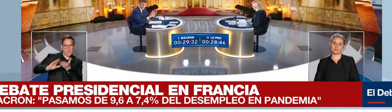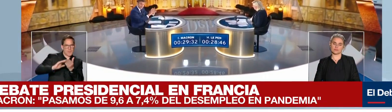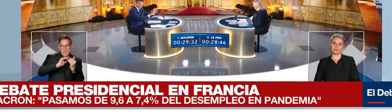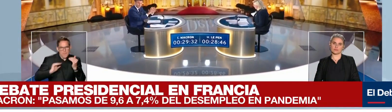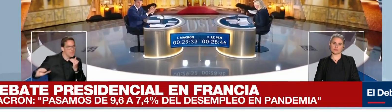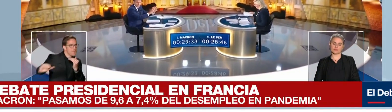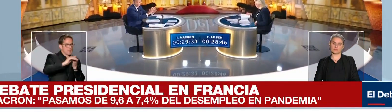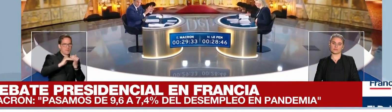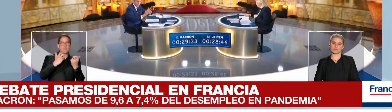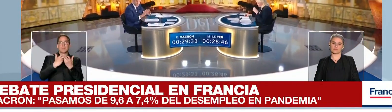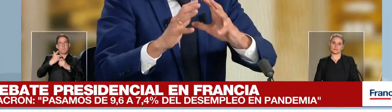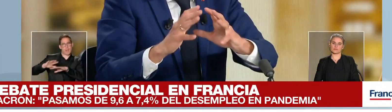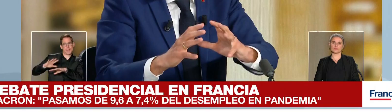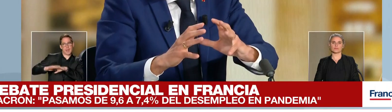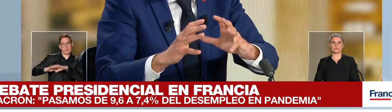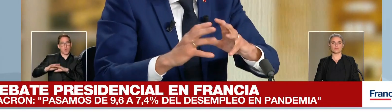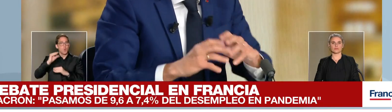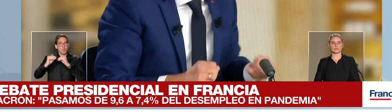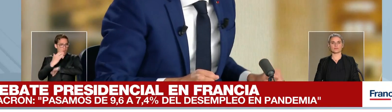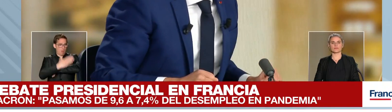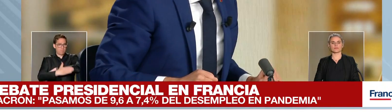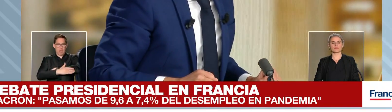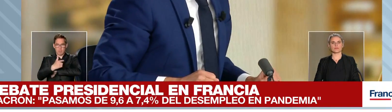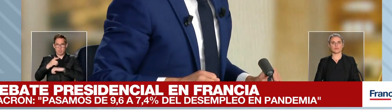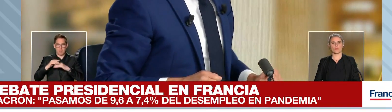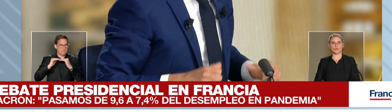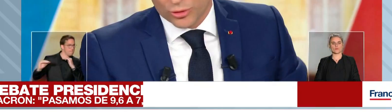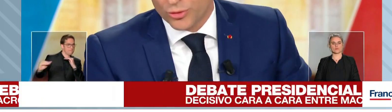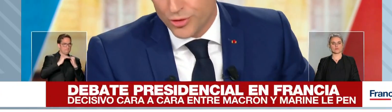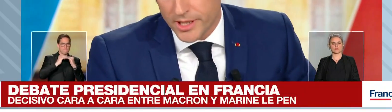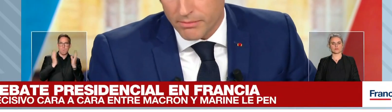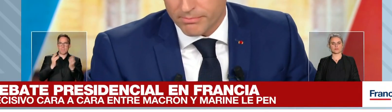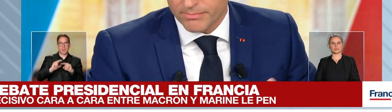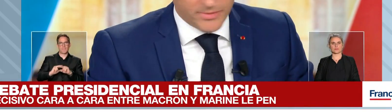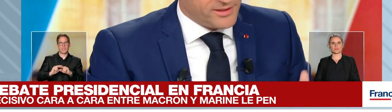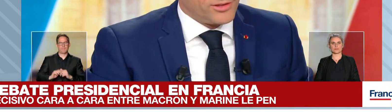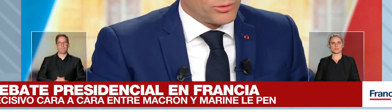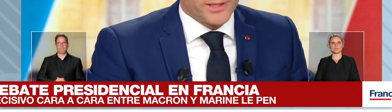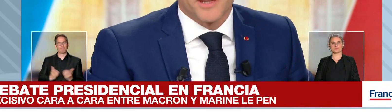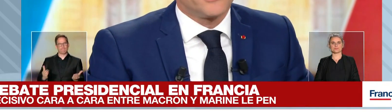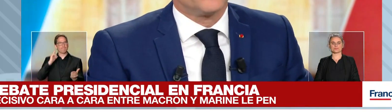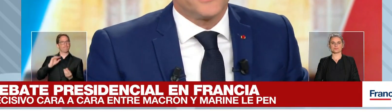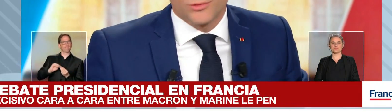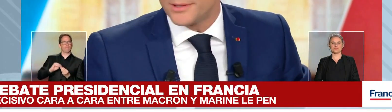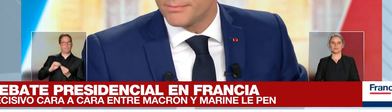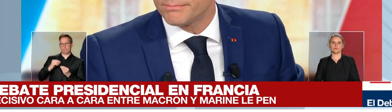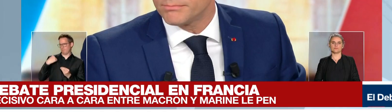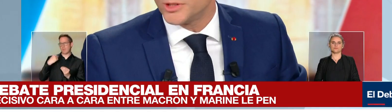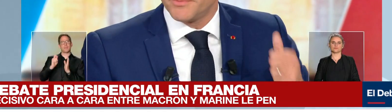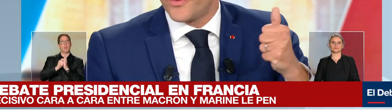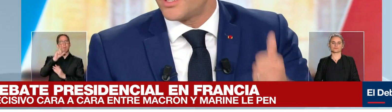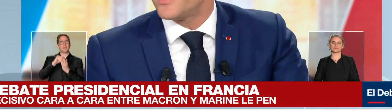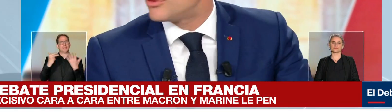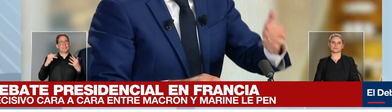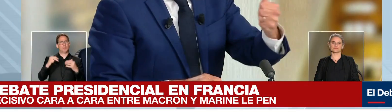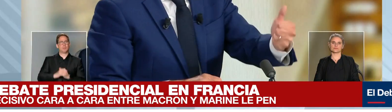en muchos de nuestros territorios, que ya sean las zonas rurales o algunos barrios, y en este tema se tomaron las decisiones